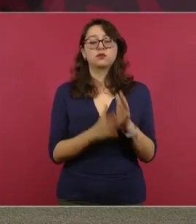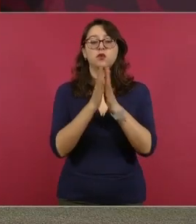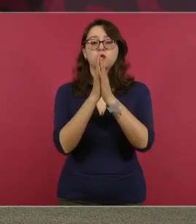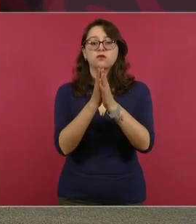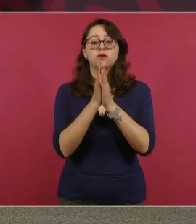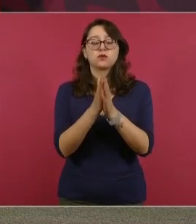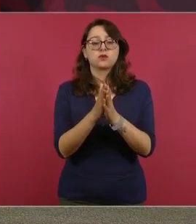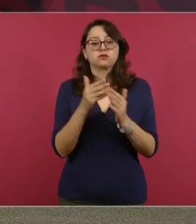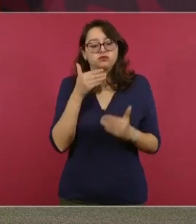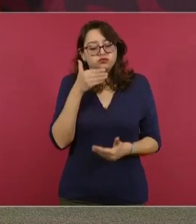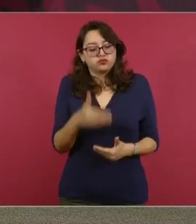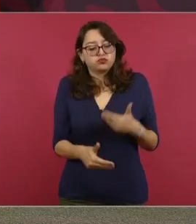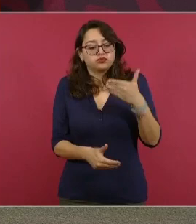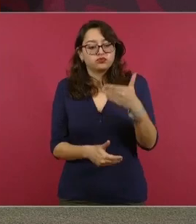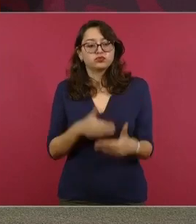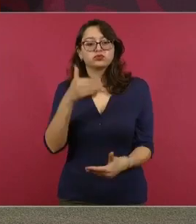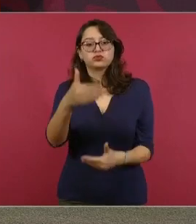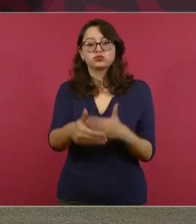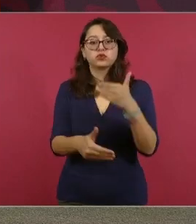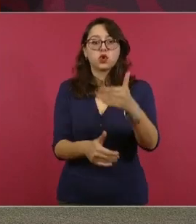podamos avanzar en la